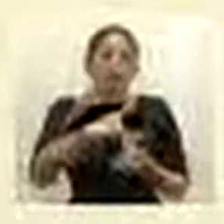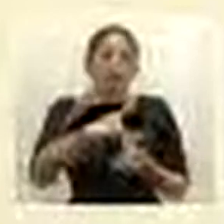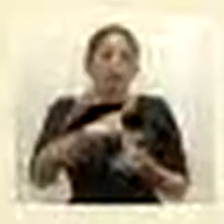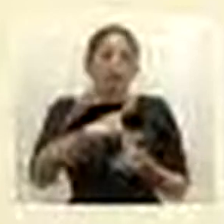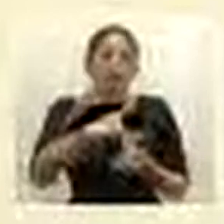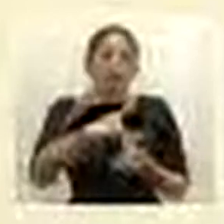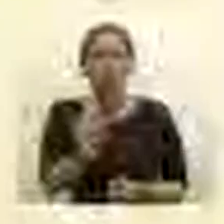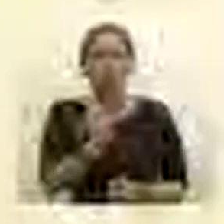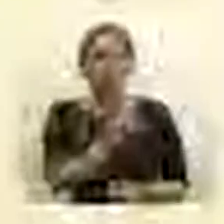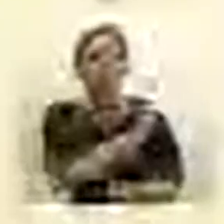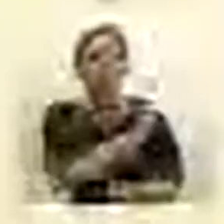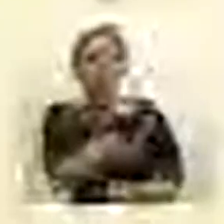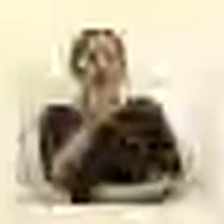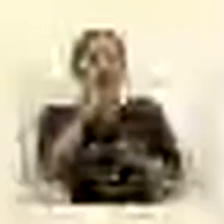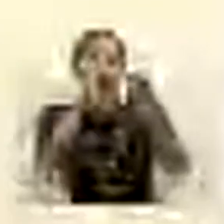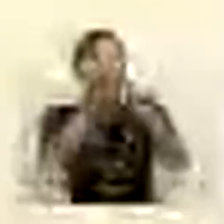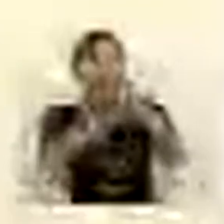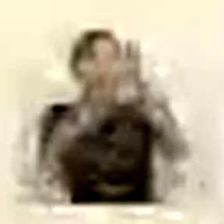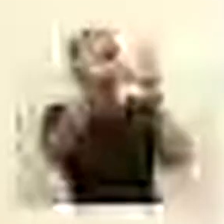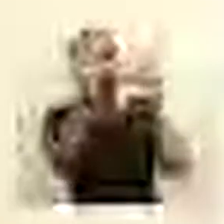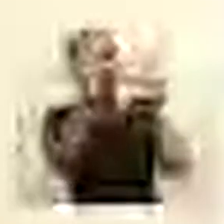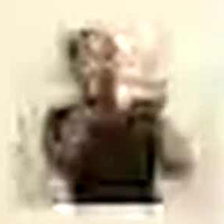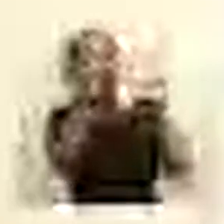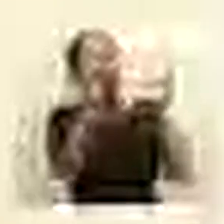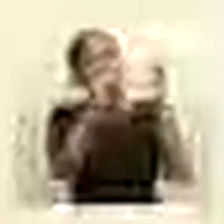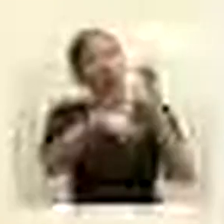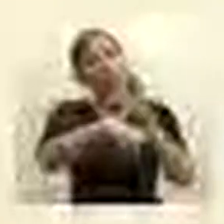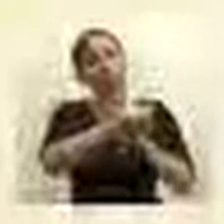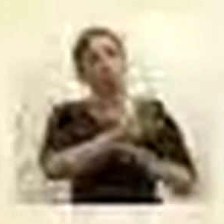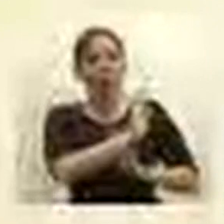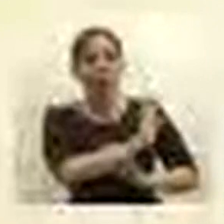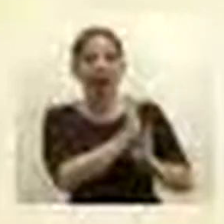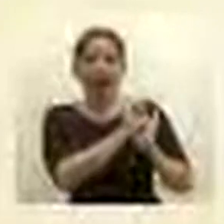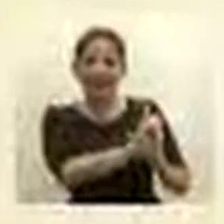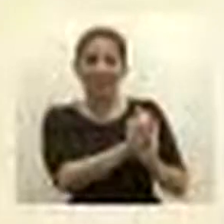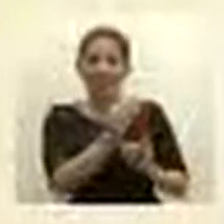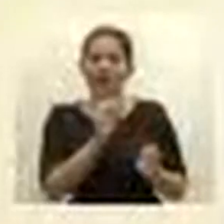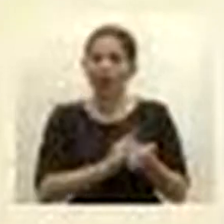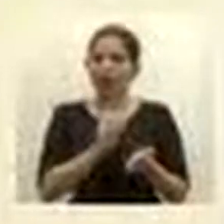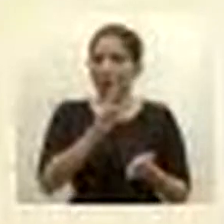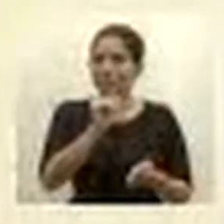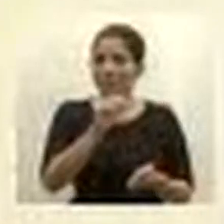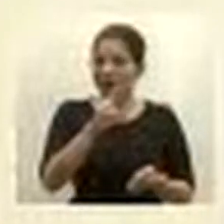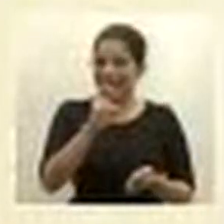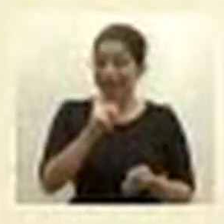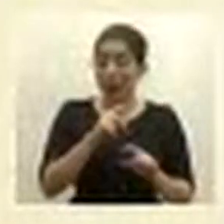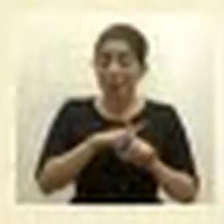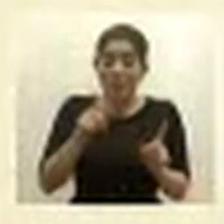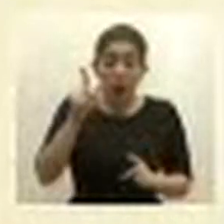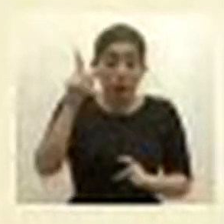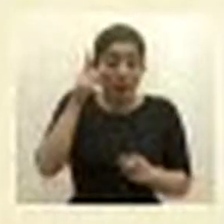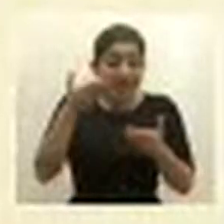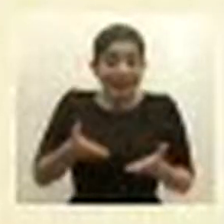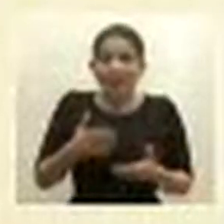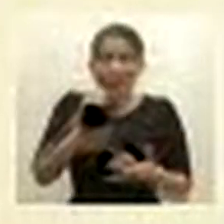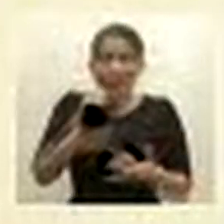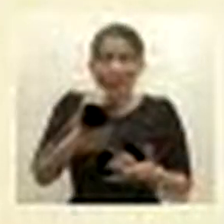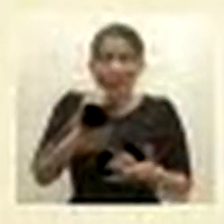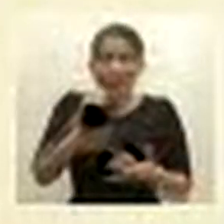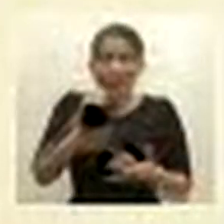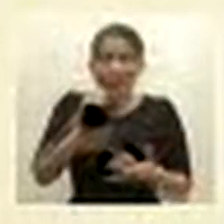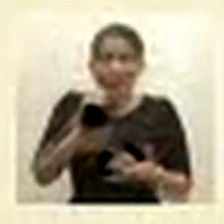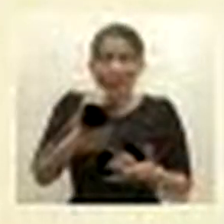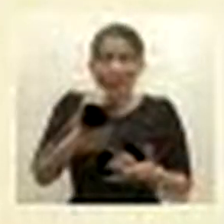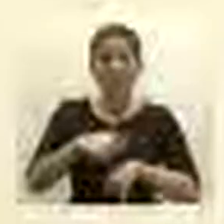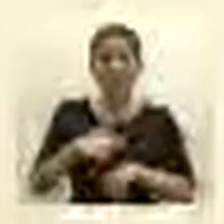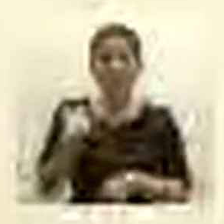o sea, simplemente es su visión de ver las cosas, pero claro que por supuesto que esto no es un juego y que en este momento pues